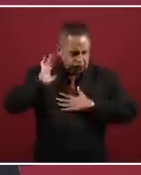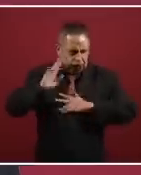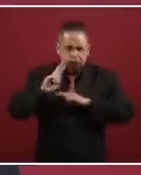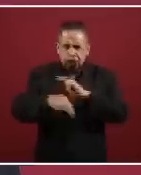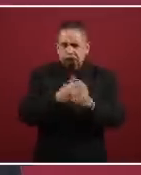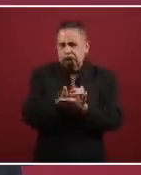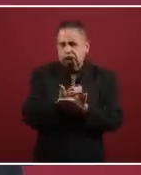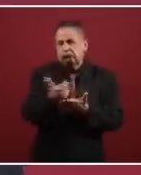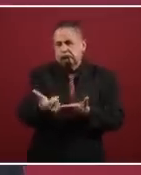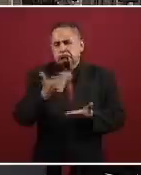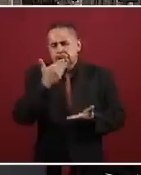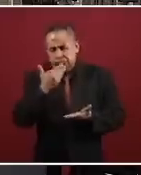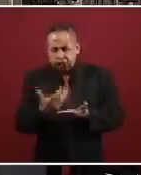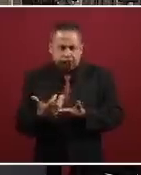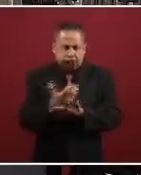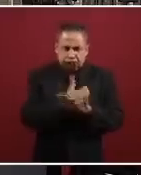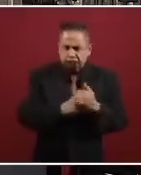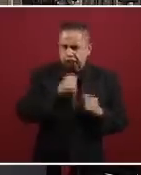prestaciones.